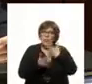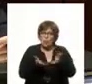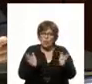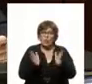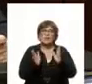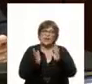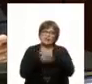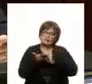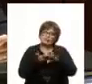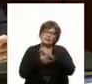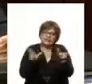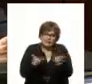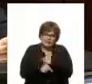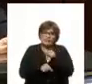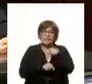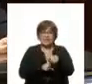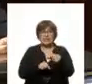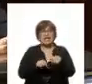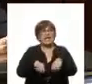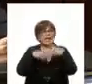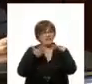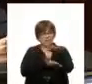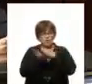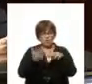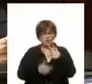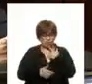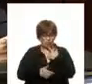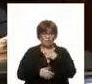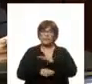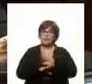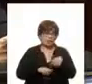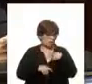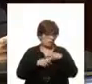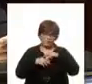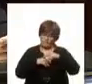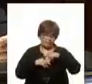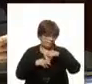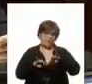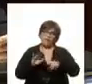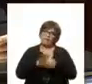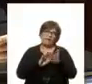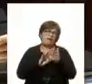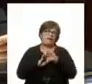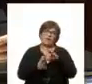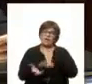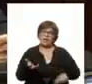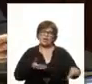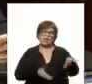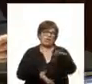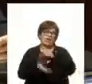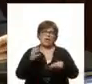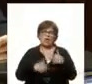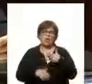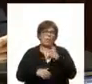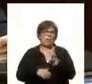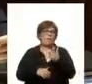dirimir este grave conflicto político. De otro modo, Nicaragua se encamina inevitablemente a un conflicto político y